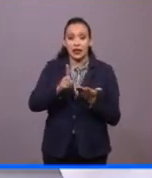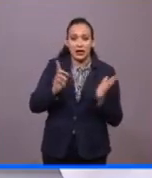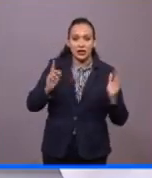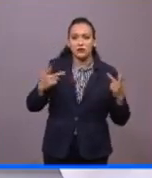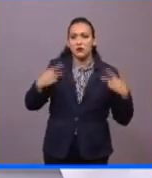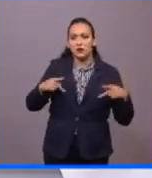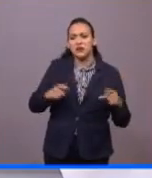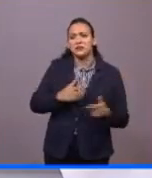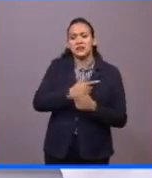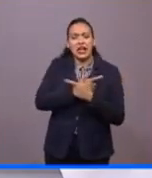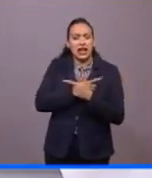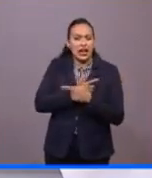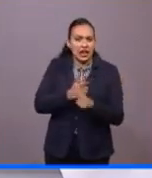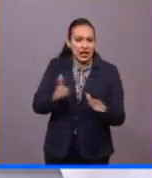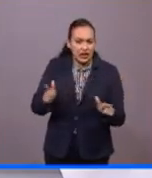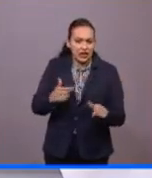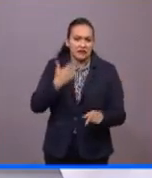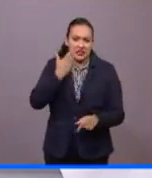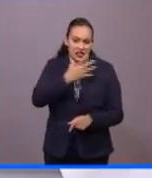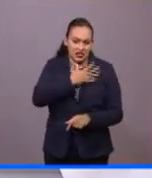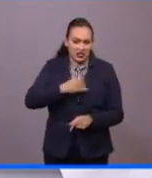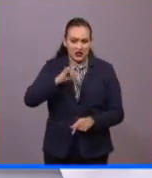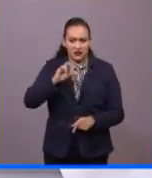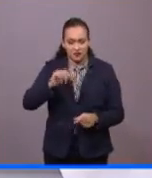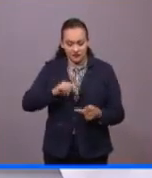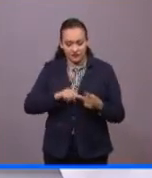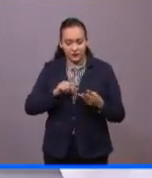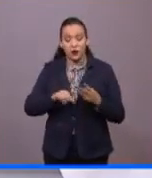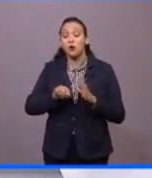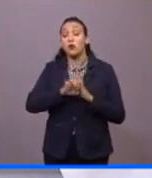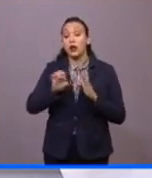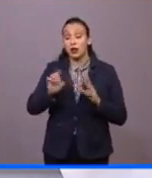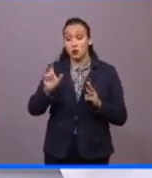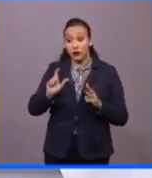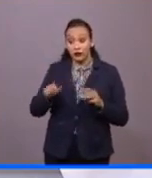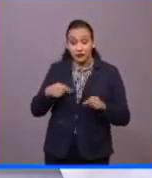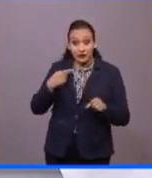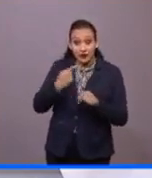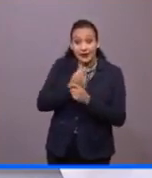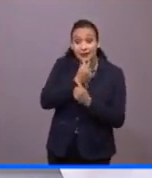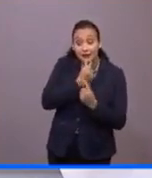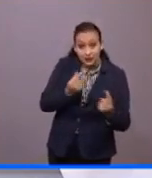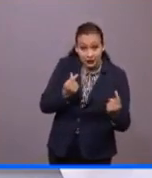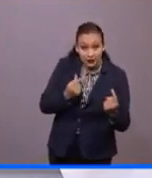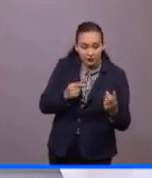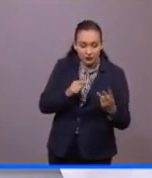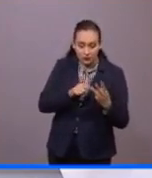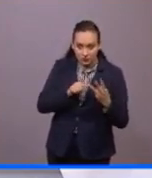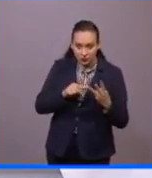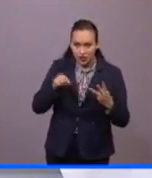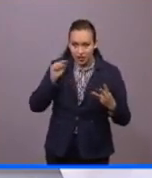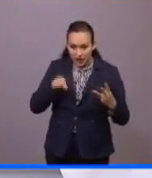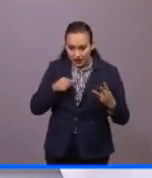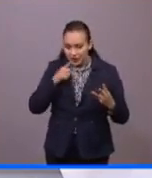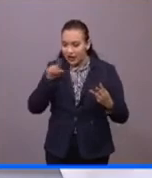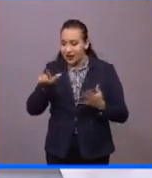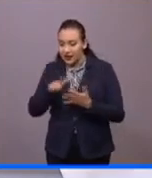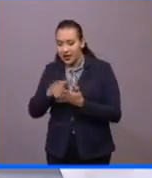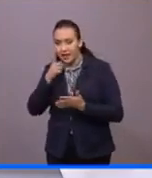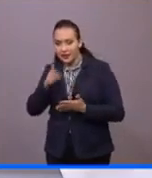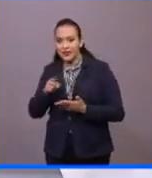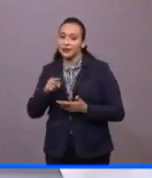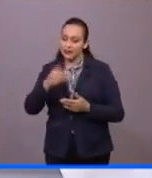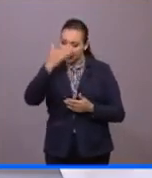sexuales y reproductivos o, por ejemplo, recientemente, en casos de abusos sexuales para menores, no debe prescribir el derecho de